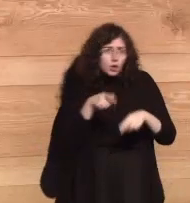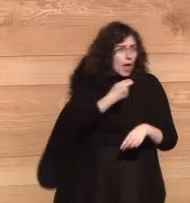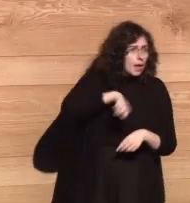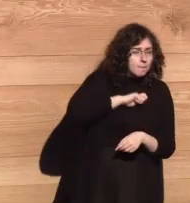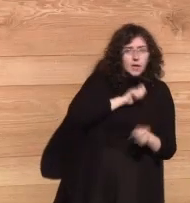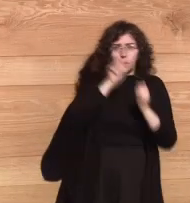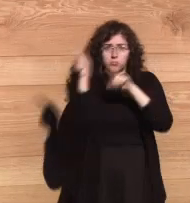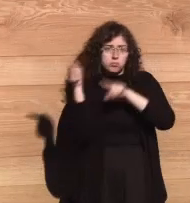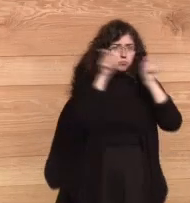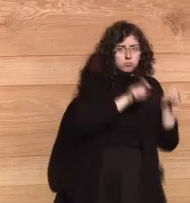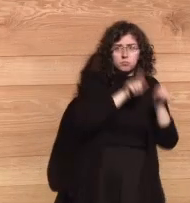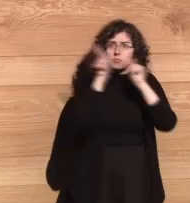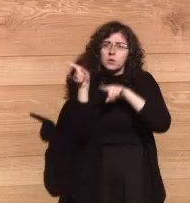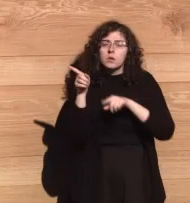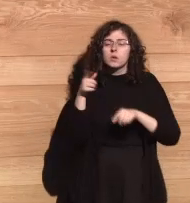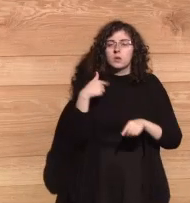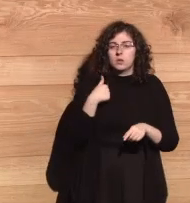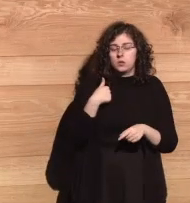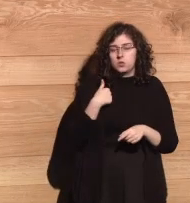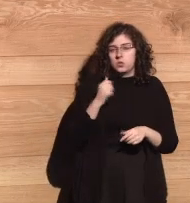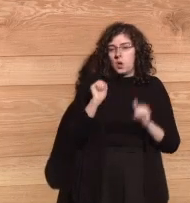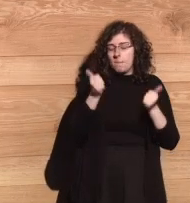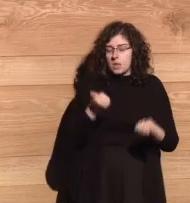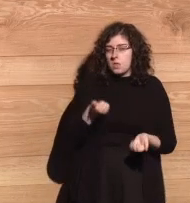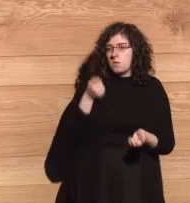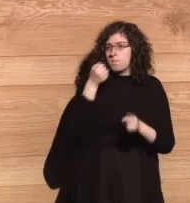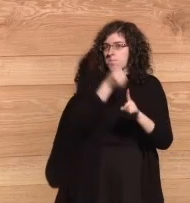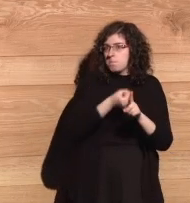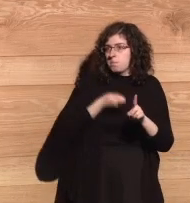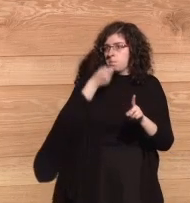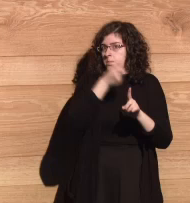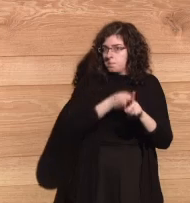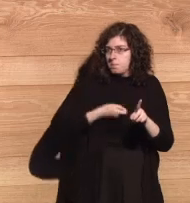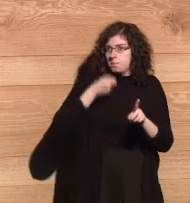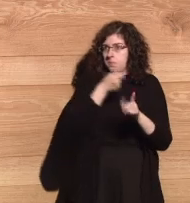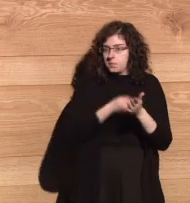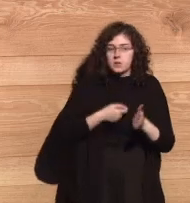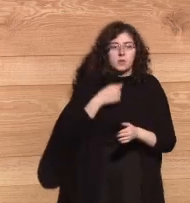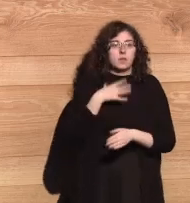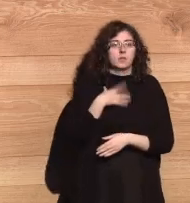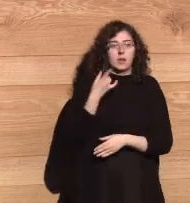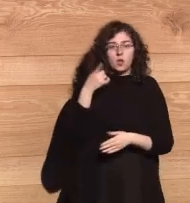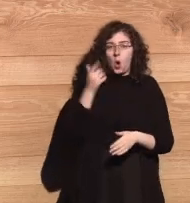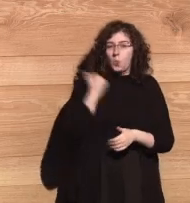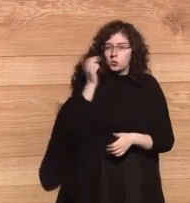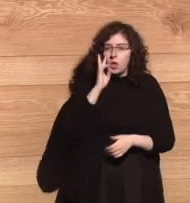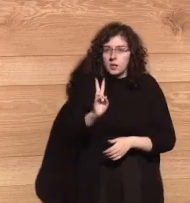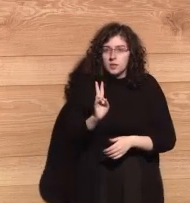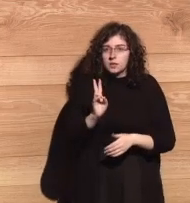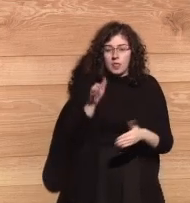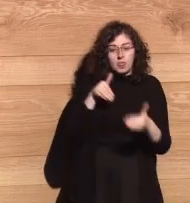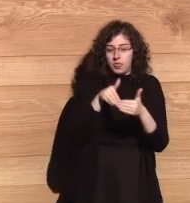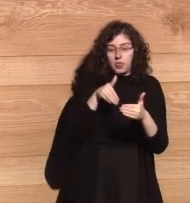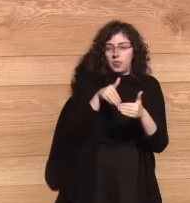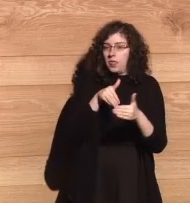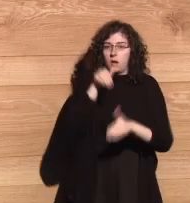Bueno, y yo empiezo a dar la turra porque yo ahí vi mi oportunidad y tenemos que... Se acercaban unas elecciones